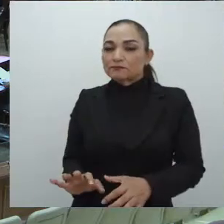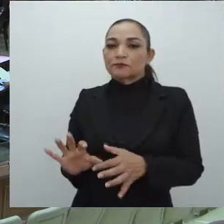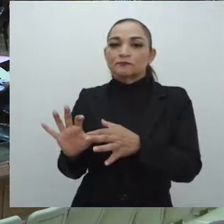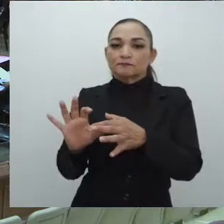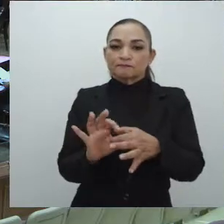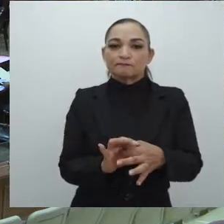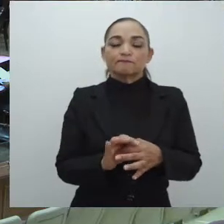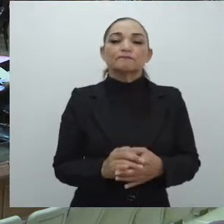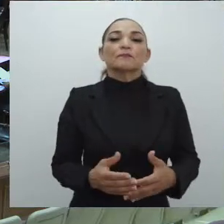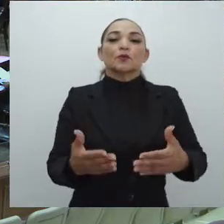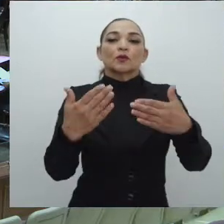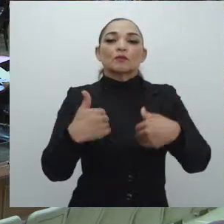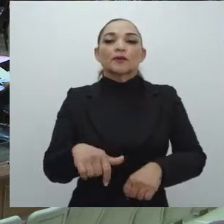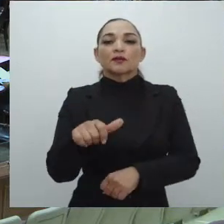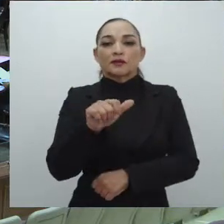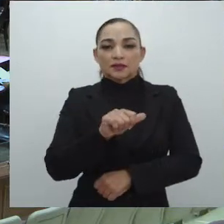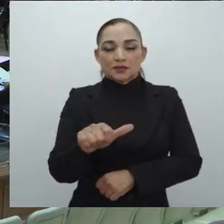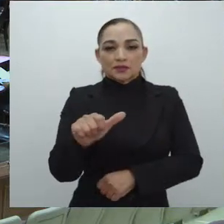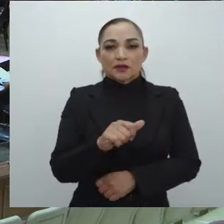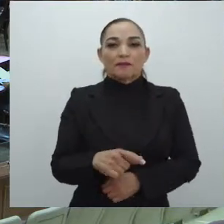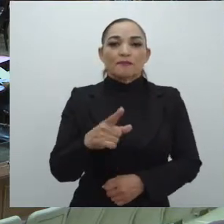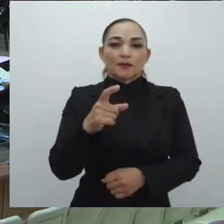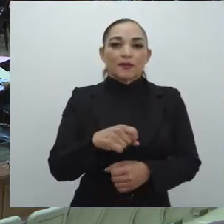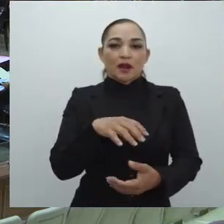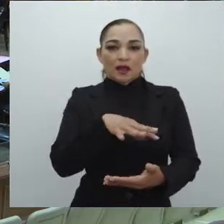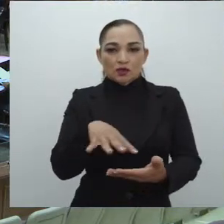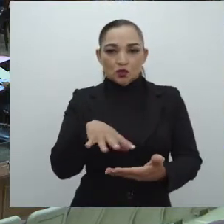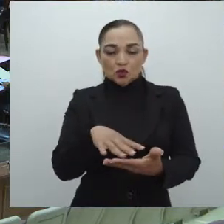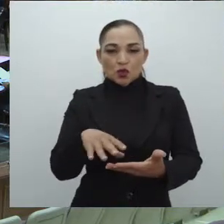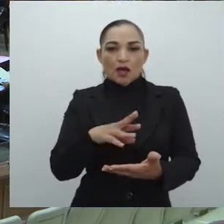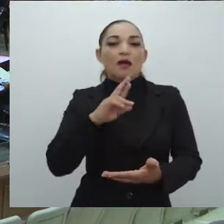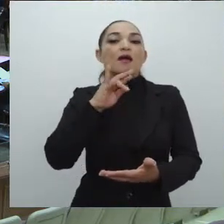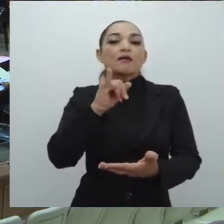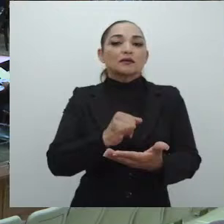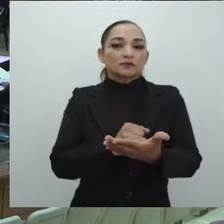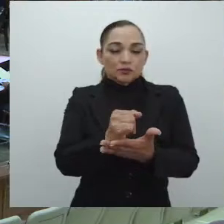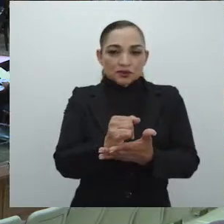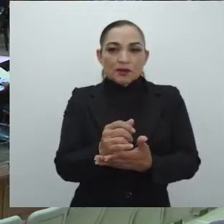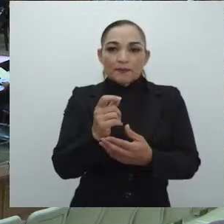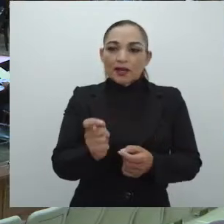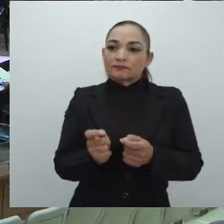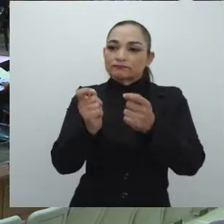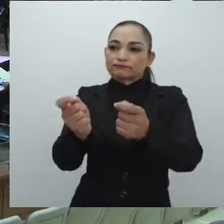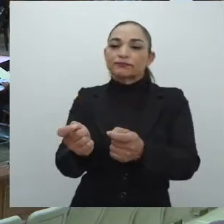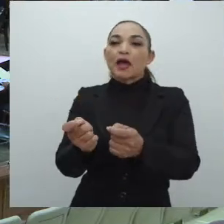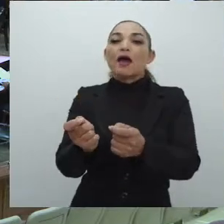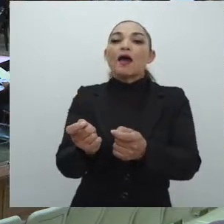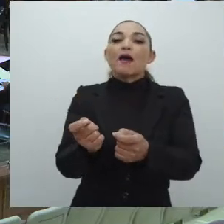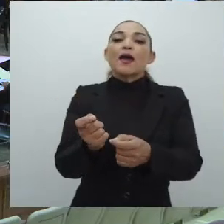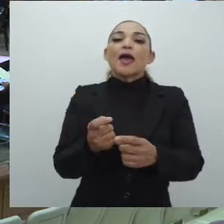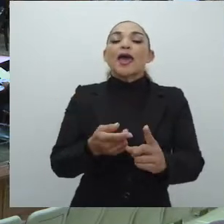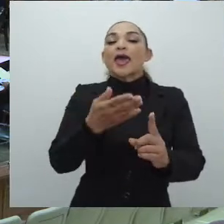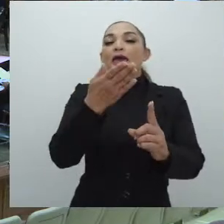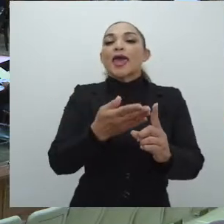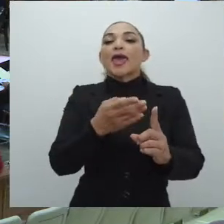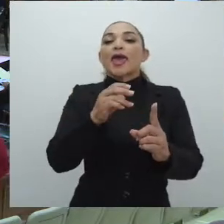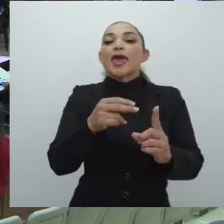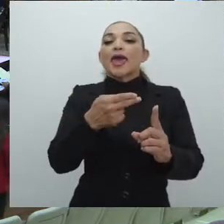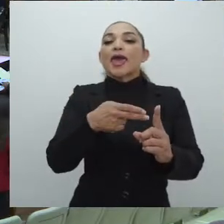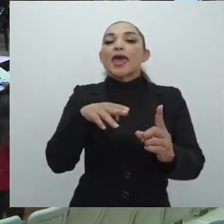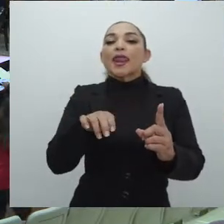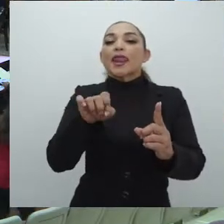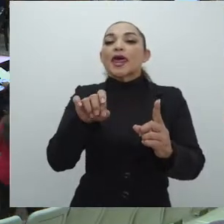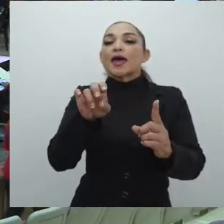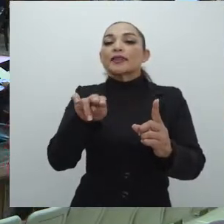Punto número 16. Primera lectura de dictamen que propone conceder pensión por retiro a Hernán Eduardo Anaya